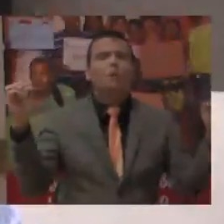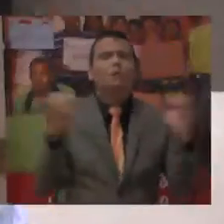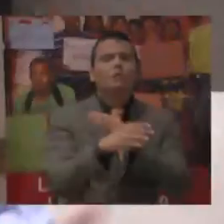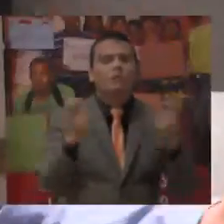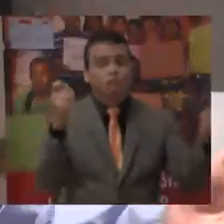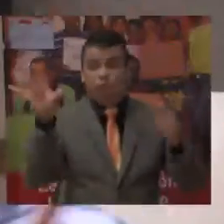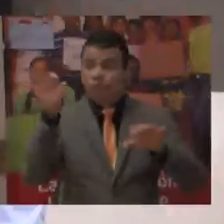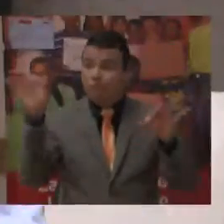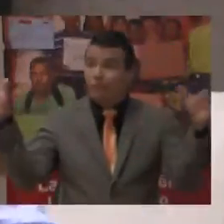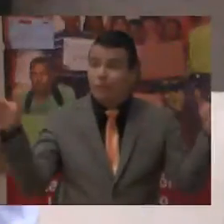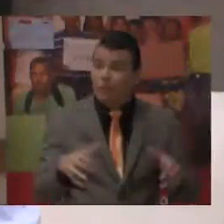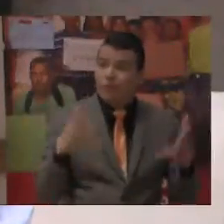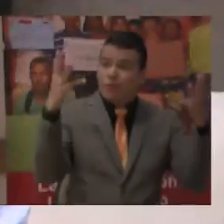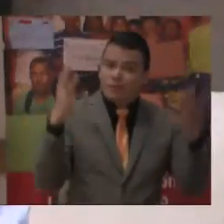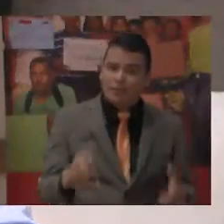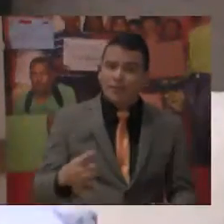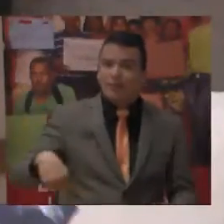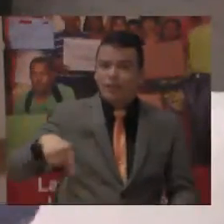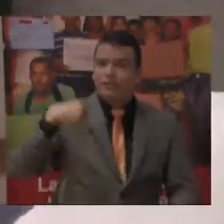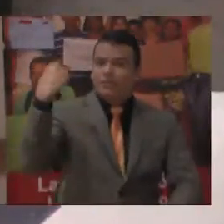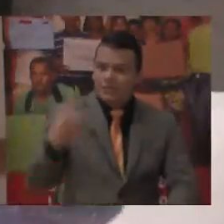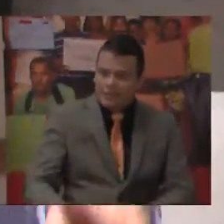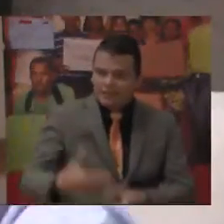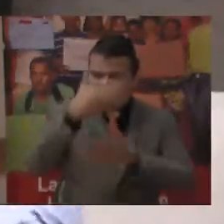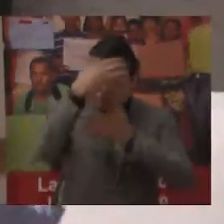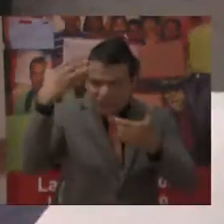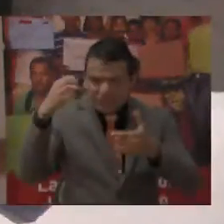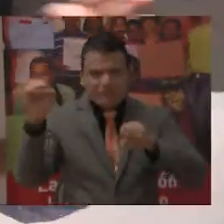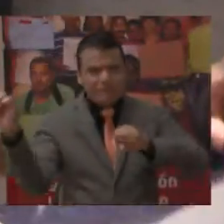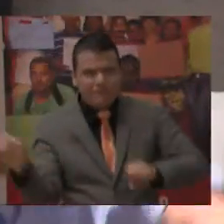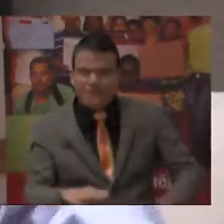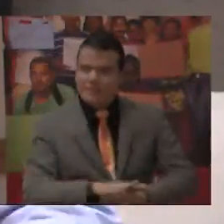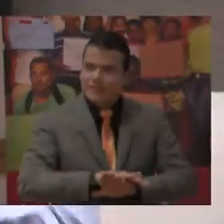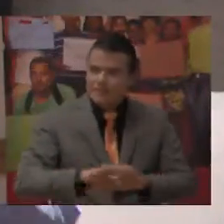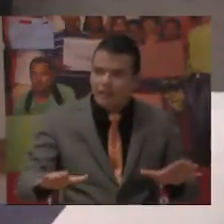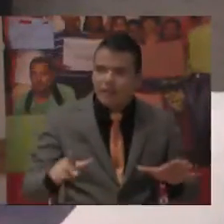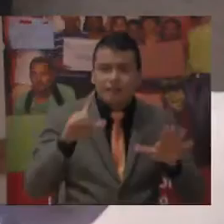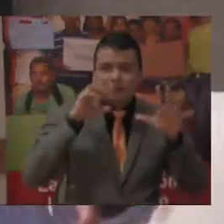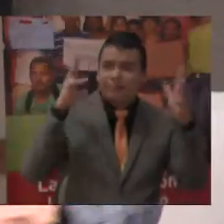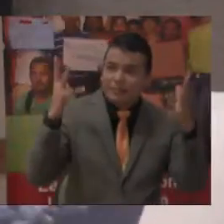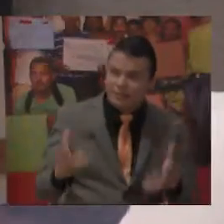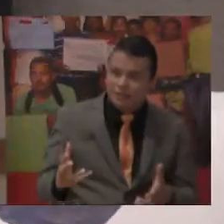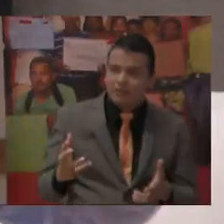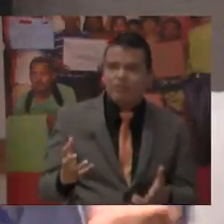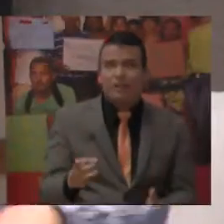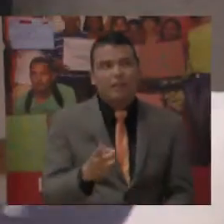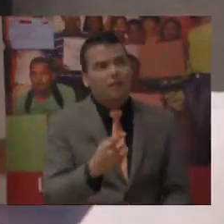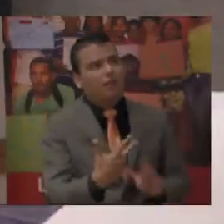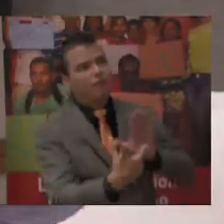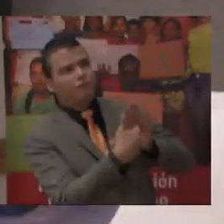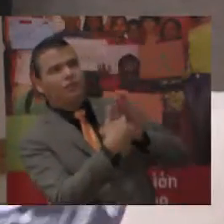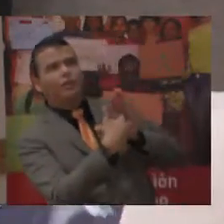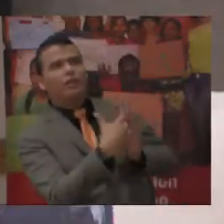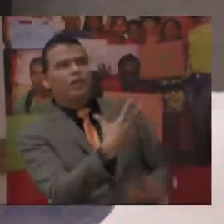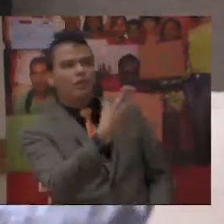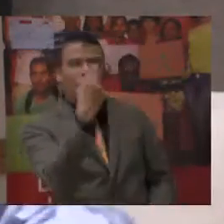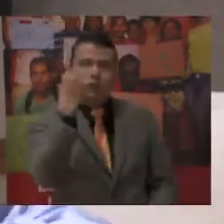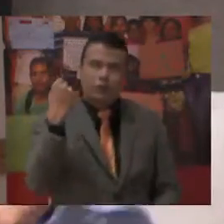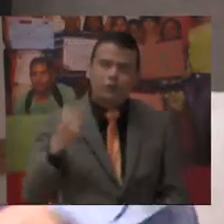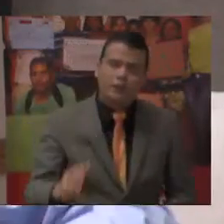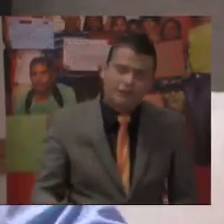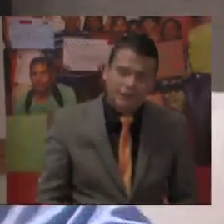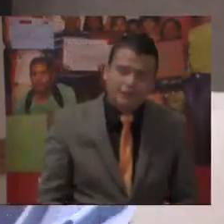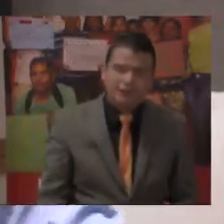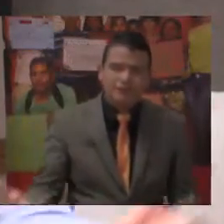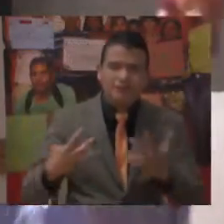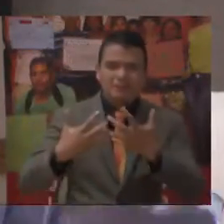tránsito de reinsertados, eso jurídicamente me empezaron a poner problemas y cual, y uno no puede, uno en la empresa